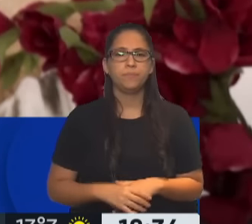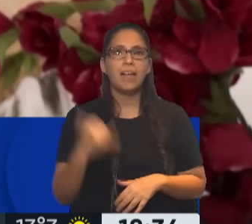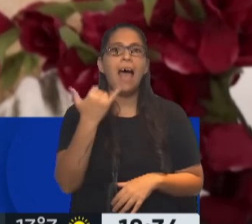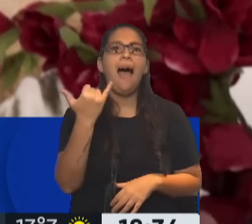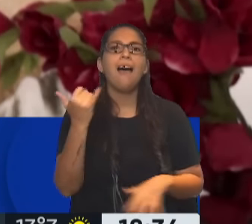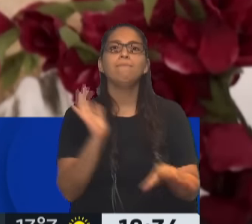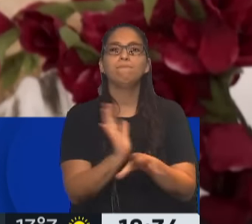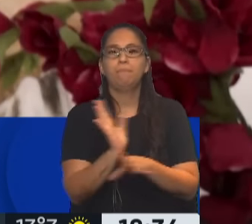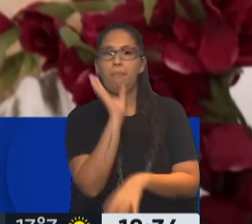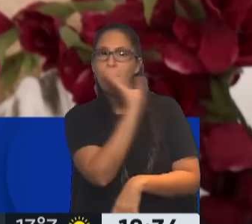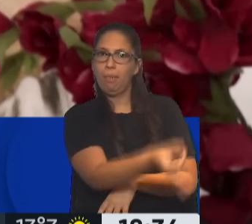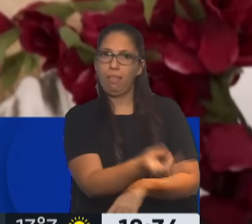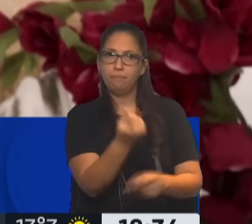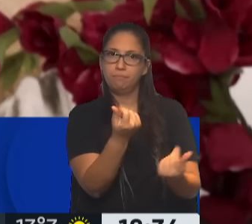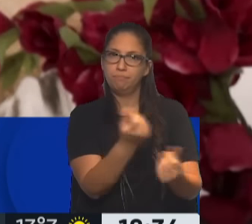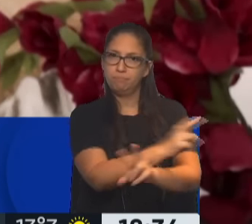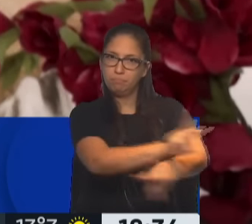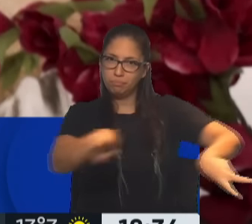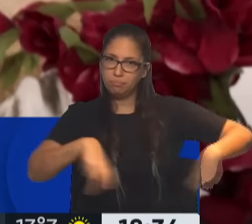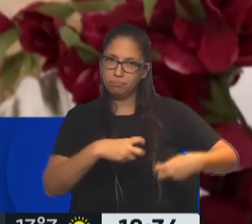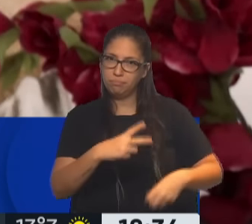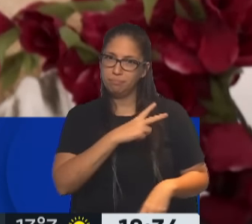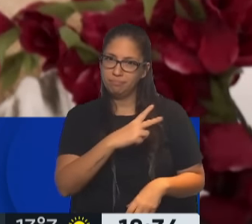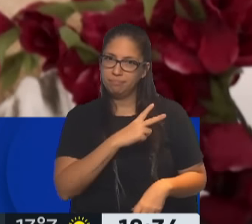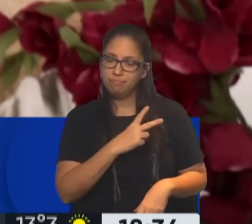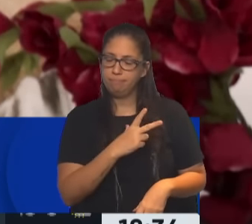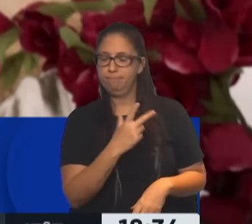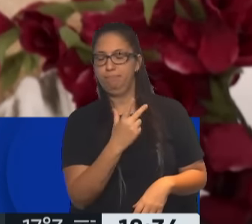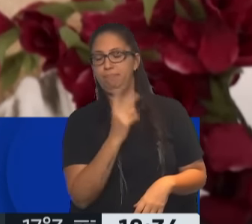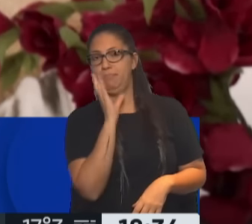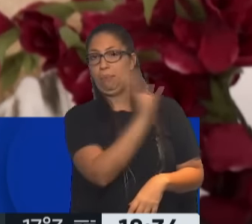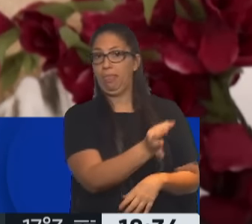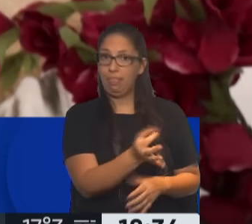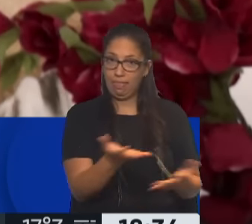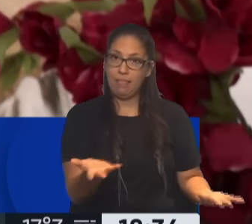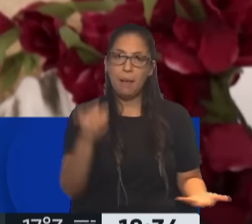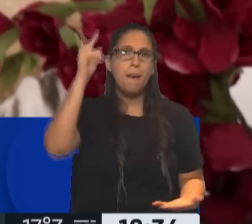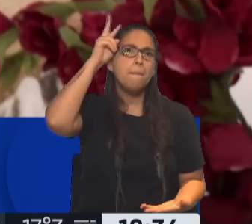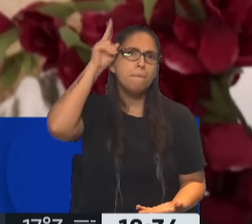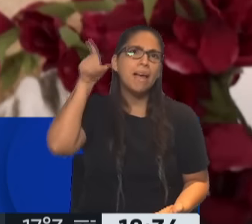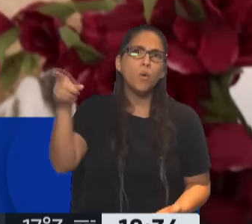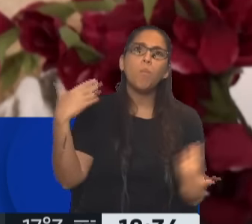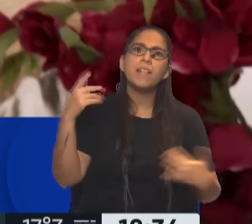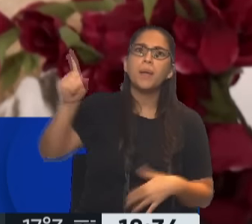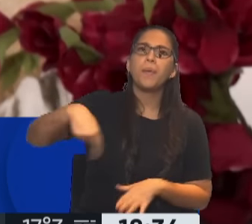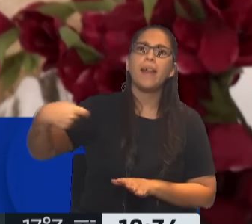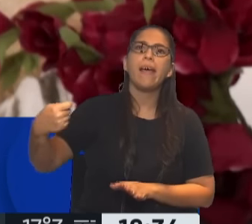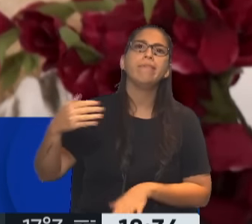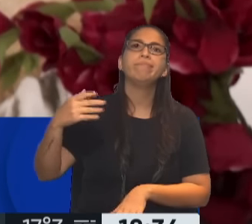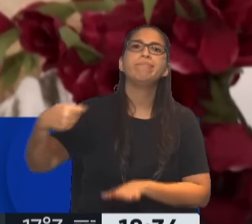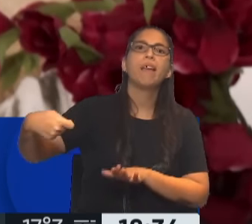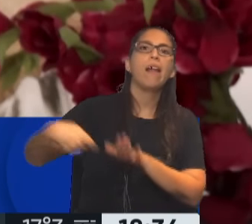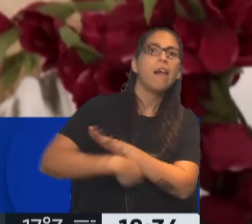de enriquecimiento muy llamativo que perfectamente en el Perú podría corresponder a sobornos o quizás a